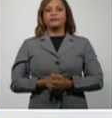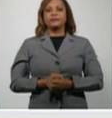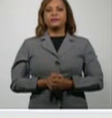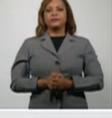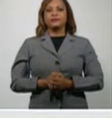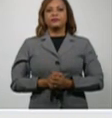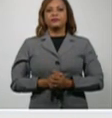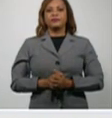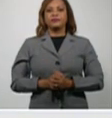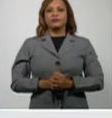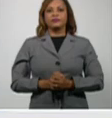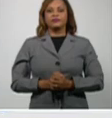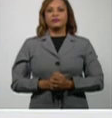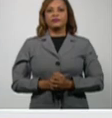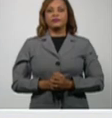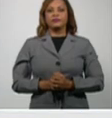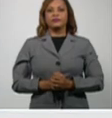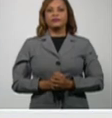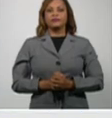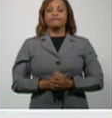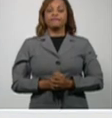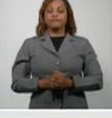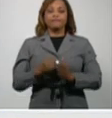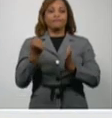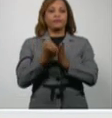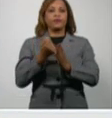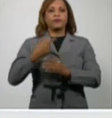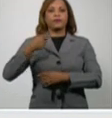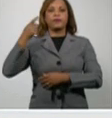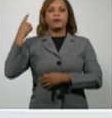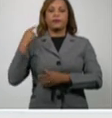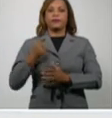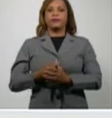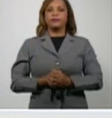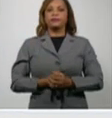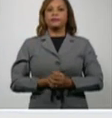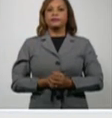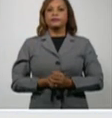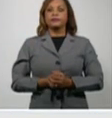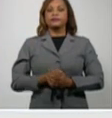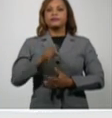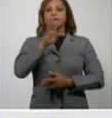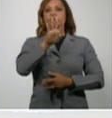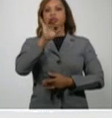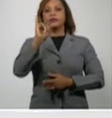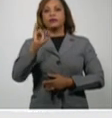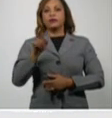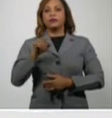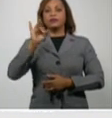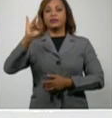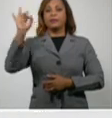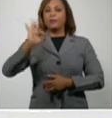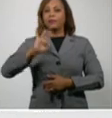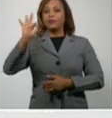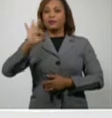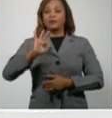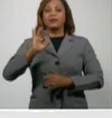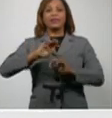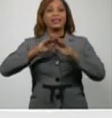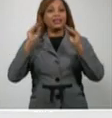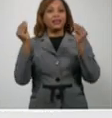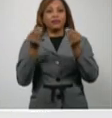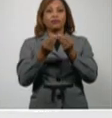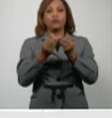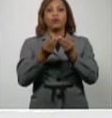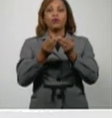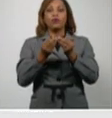casos confirmados ayer. El 46,7% de todos los casos del sexo